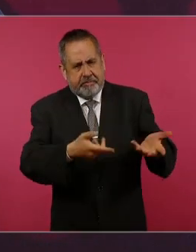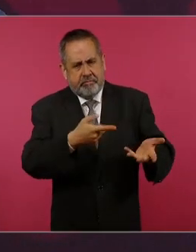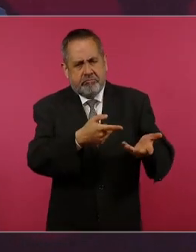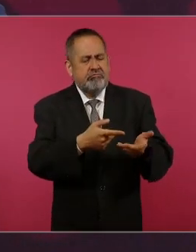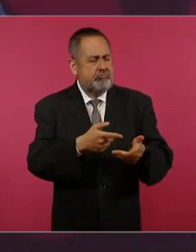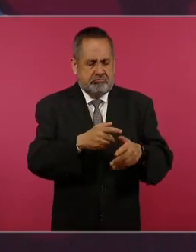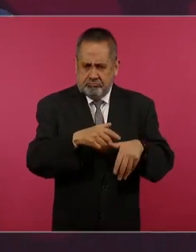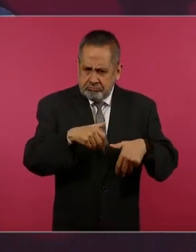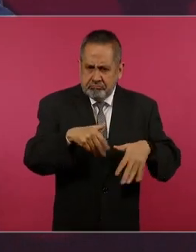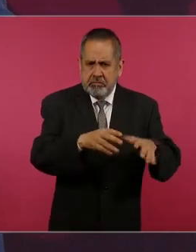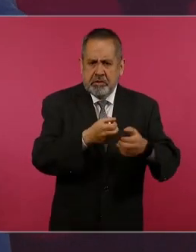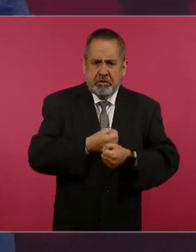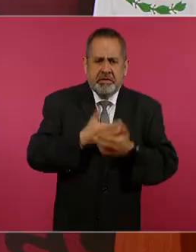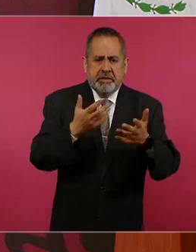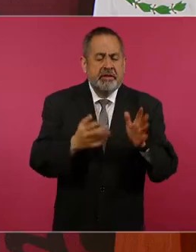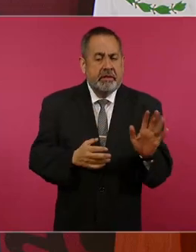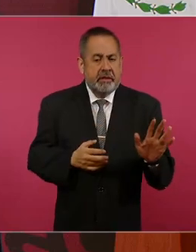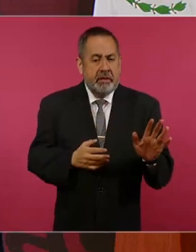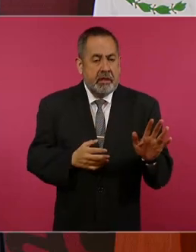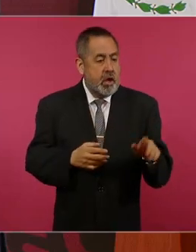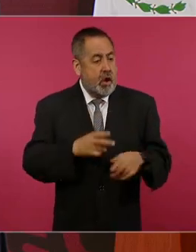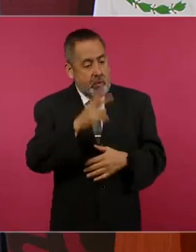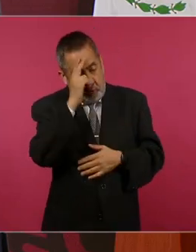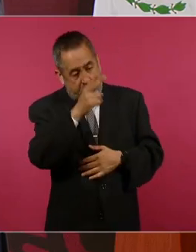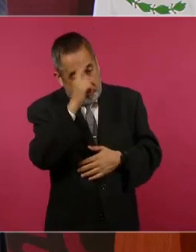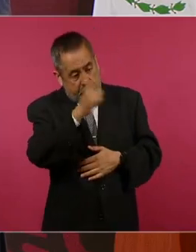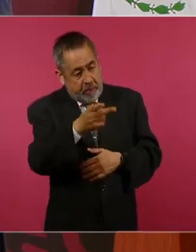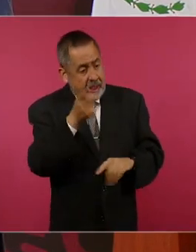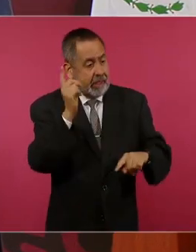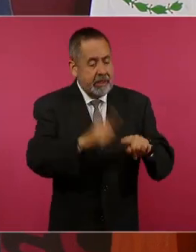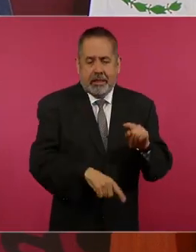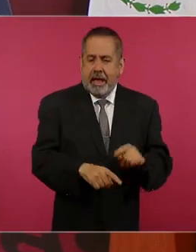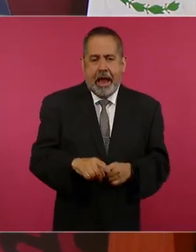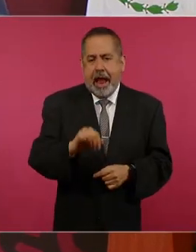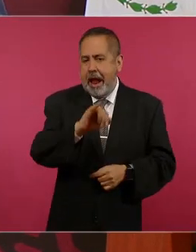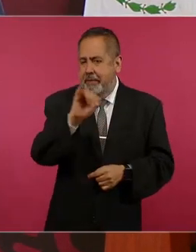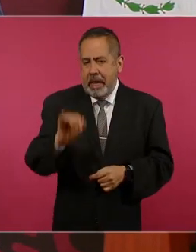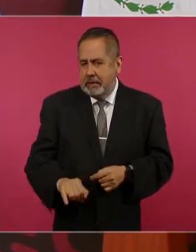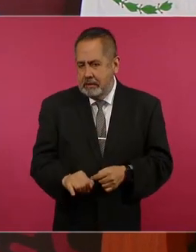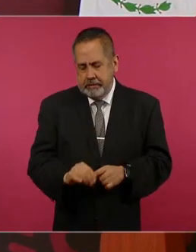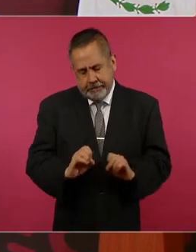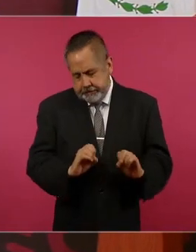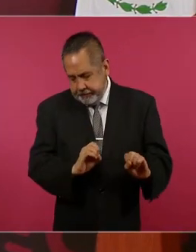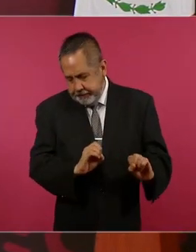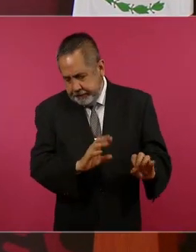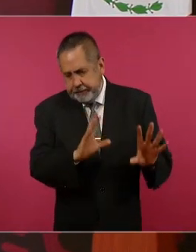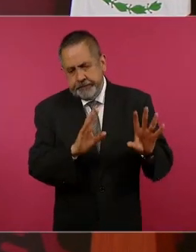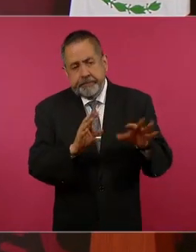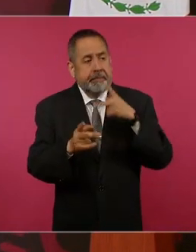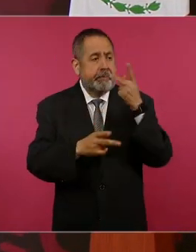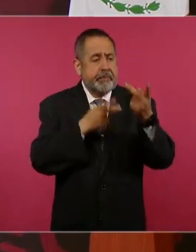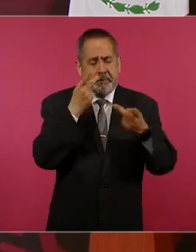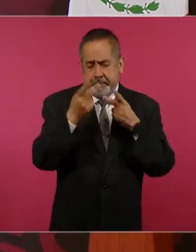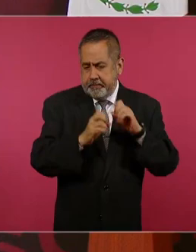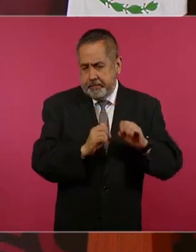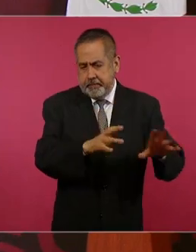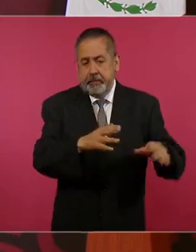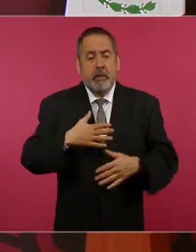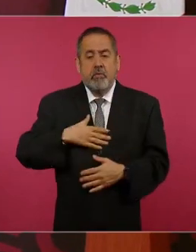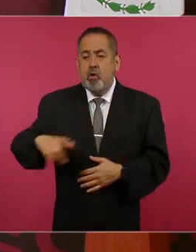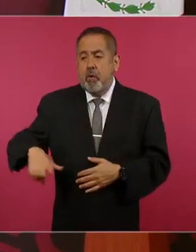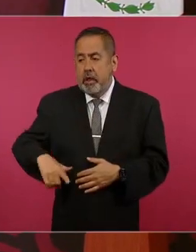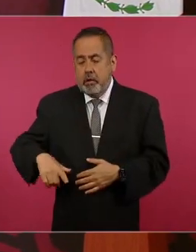expresión, manifestación, que nunca va a haber censura en nuestro gobierno.